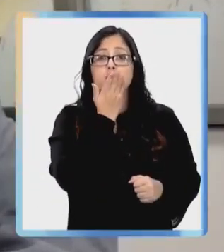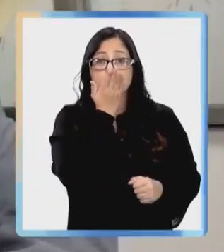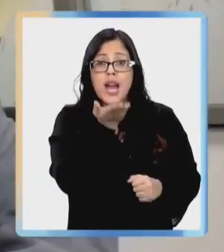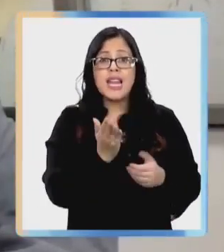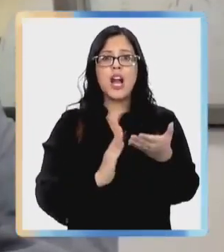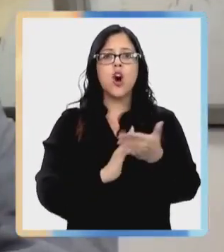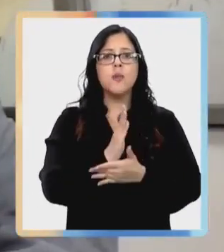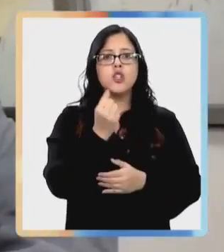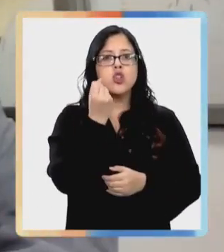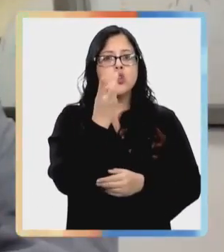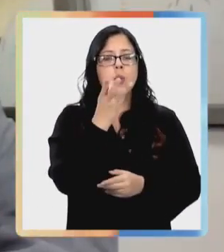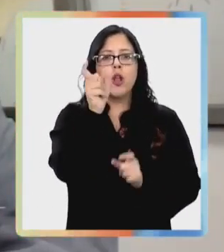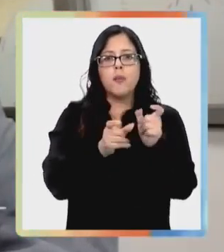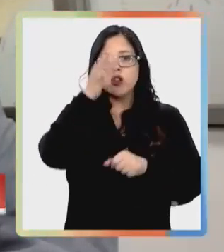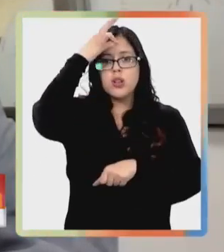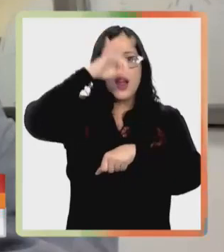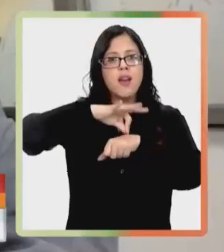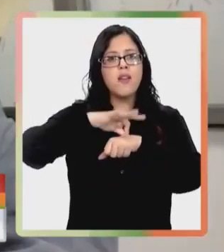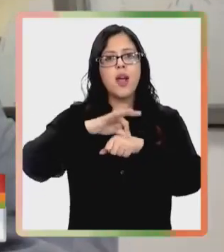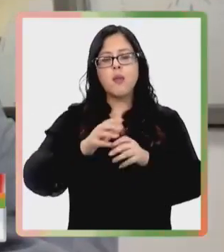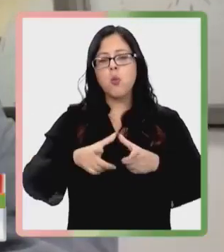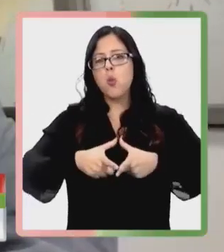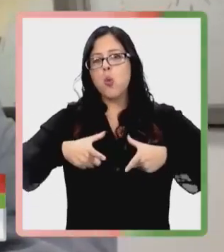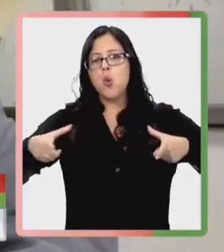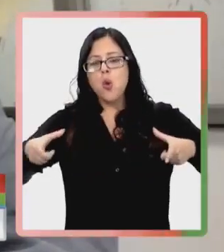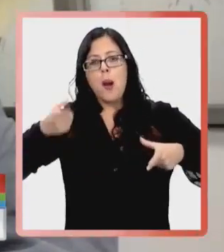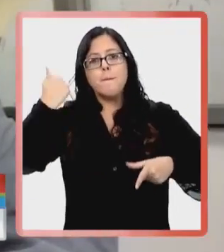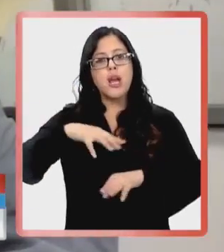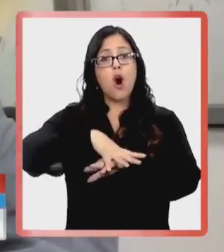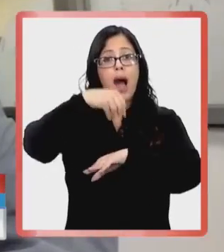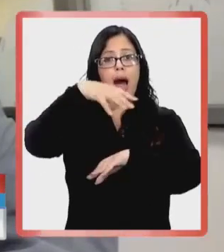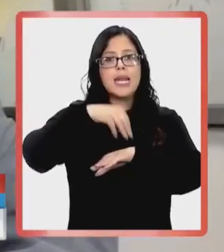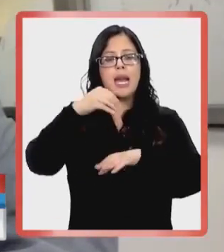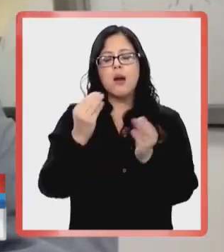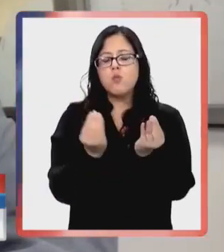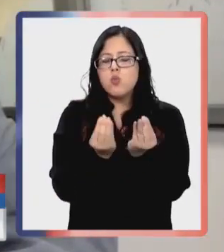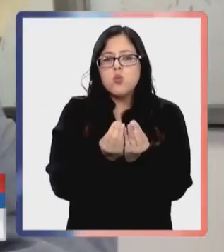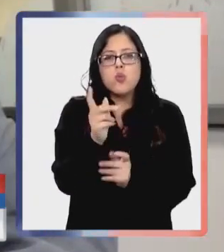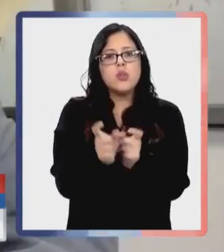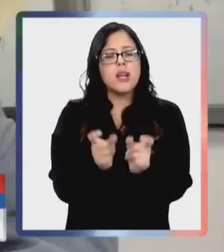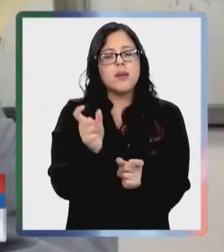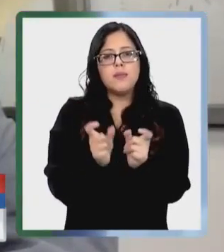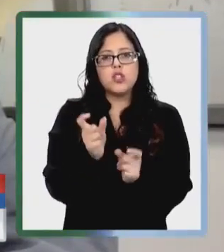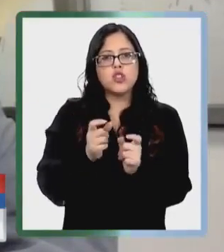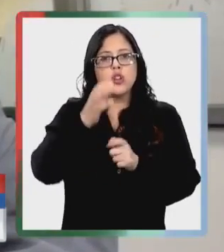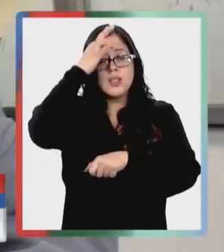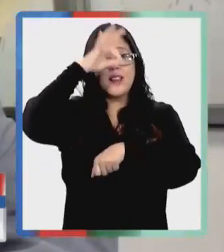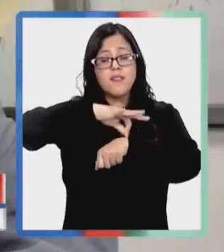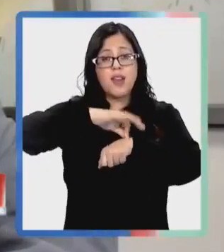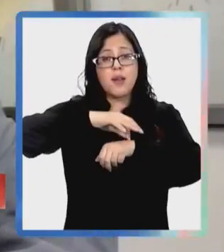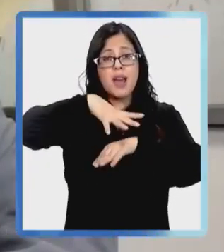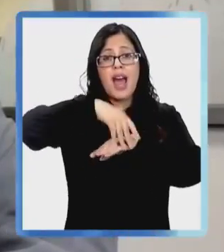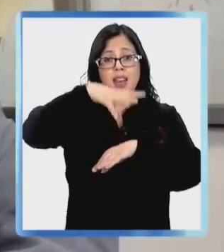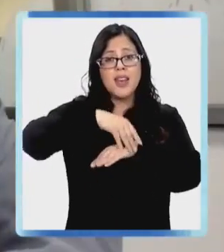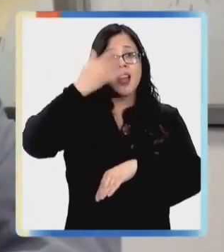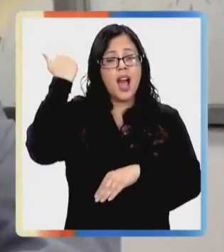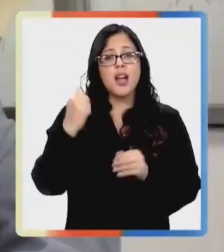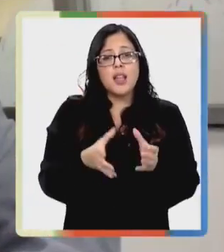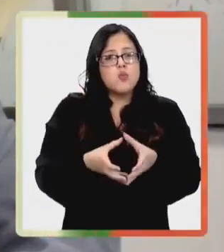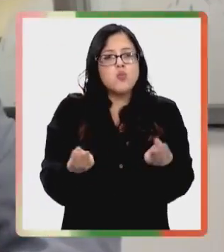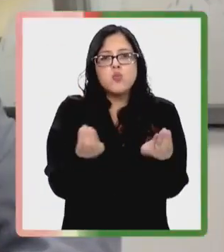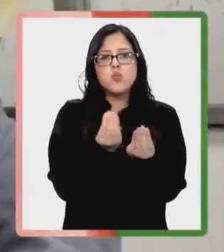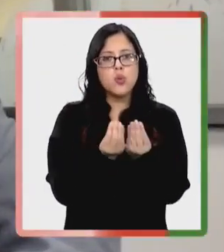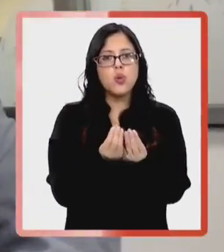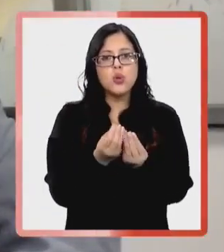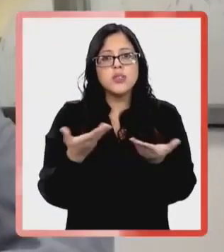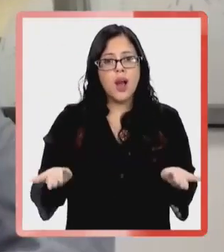Punta Arenas y la cantidad de enfermos era enorme, pero también en Arica tuvimos un brote gigantesco y la cantidad de gente enferma en Arica en esa época